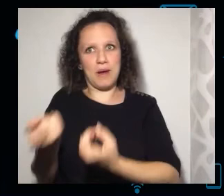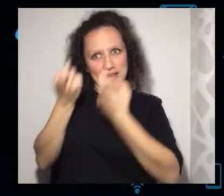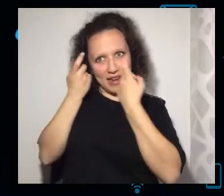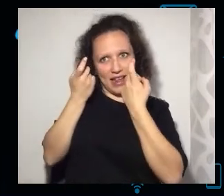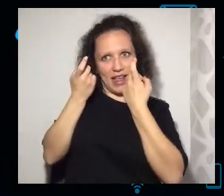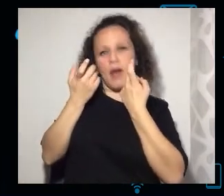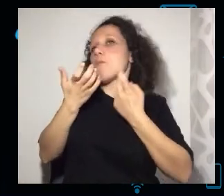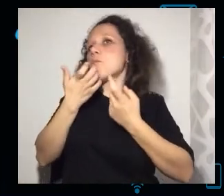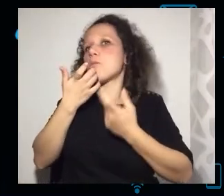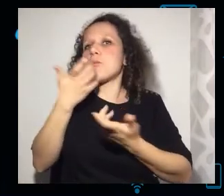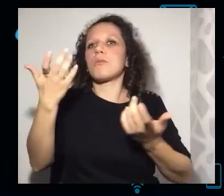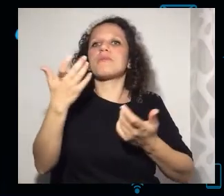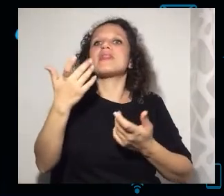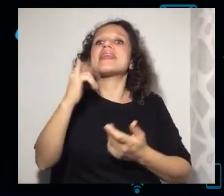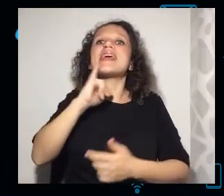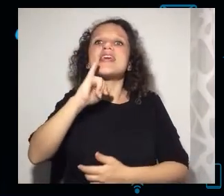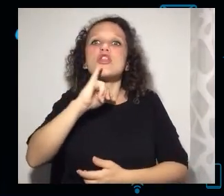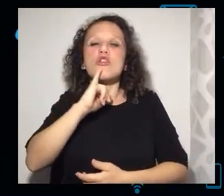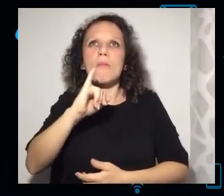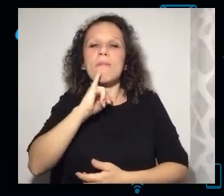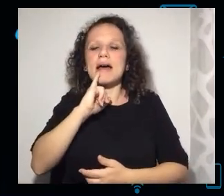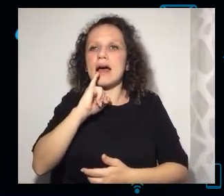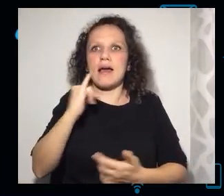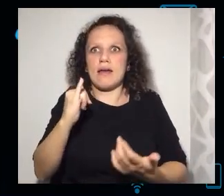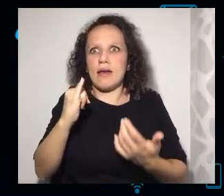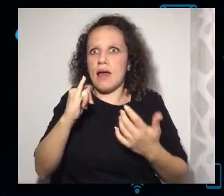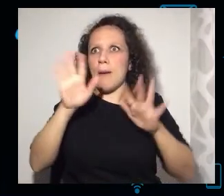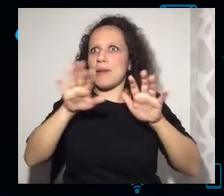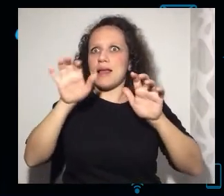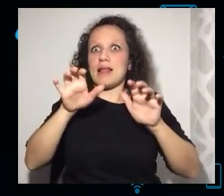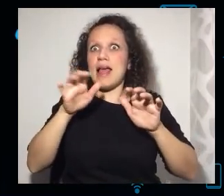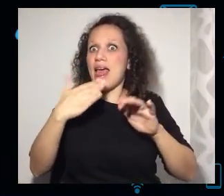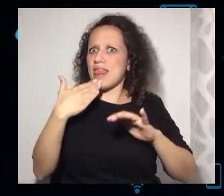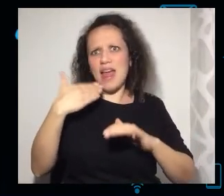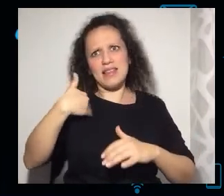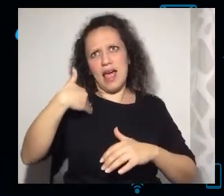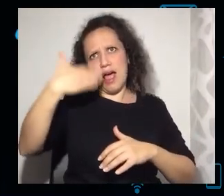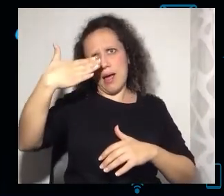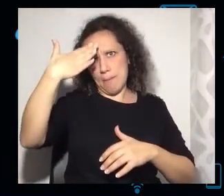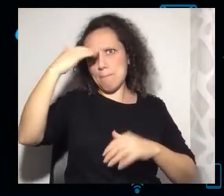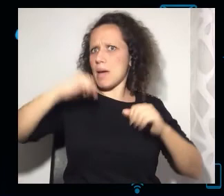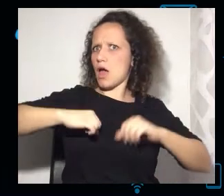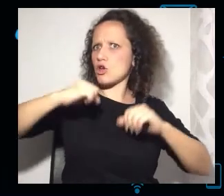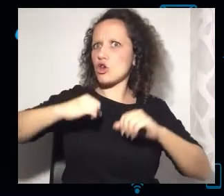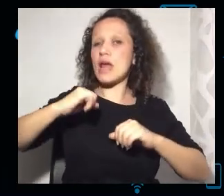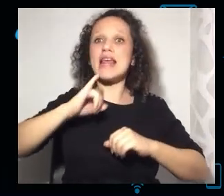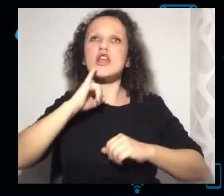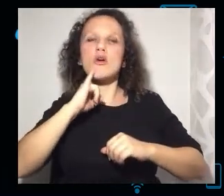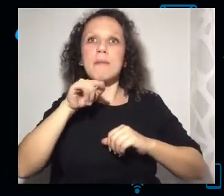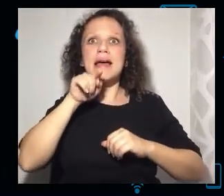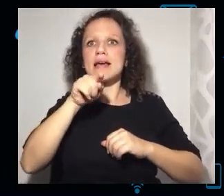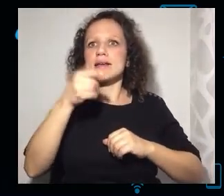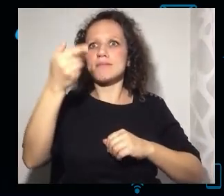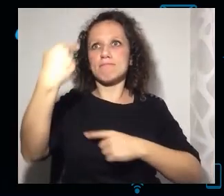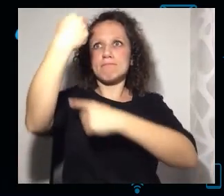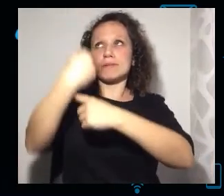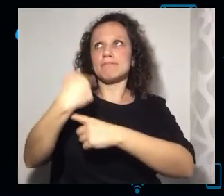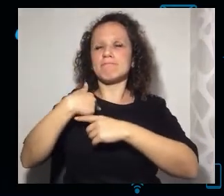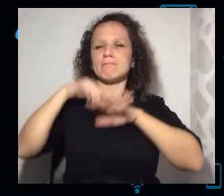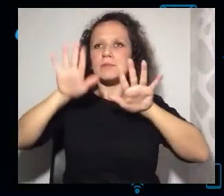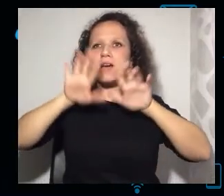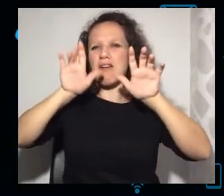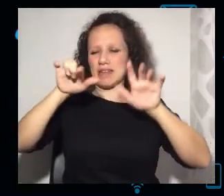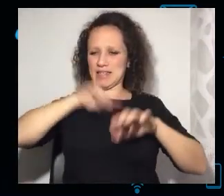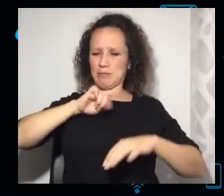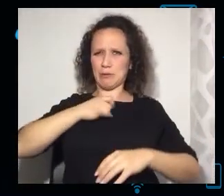aprender por obligación un idioma tardío y sabe lo difícil que es aprender un idioma común ella es mayor y lo ridículo que